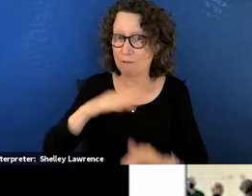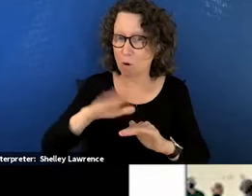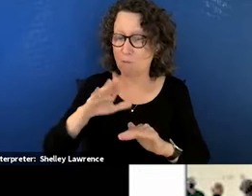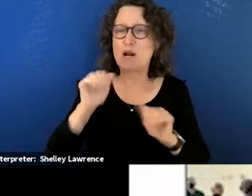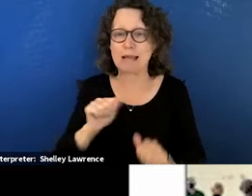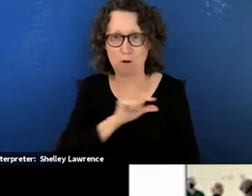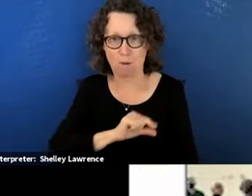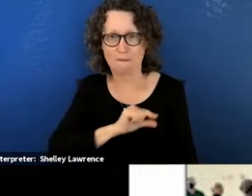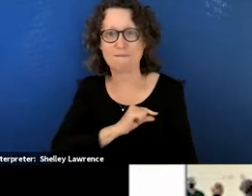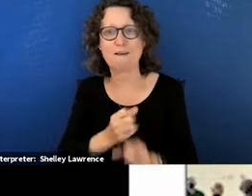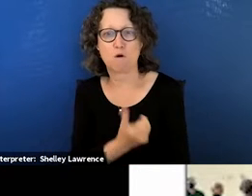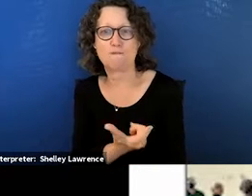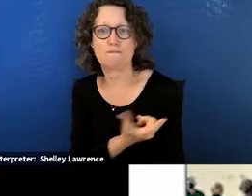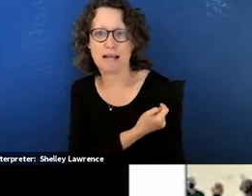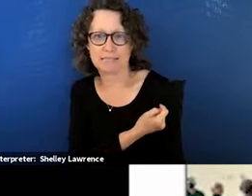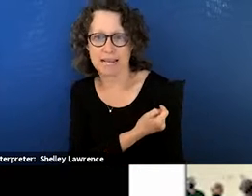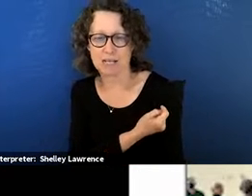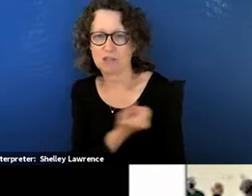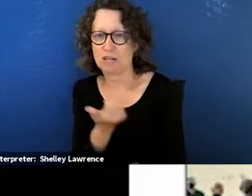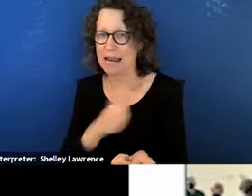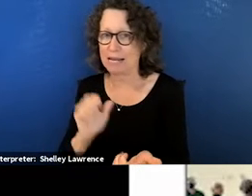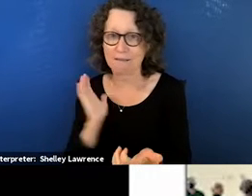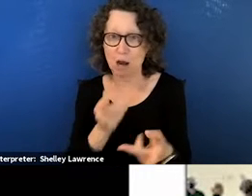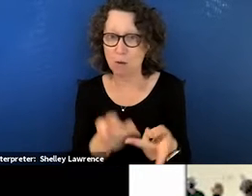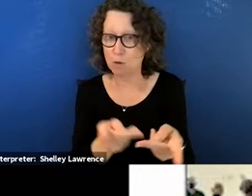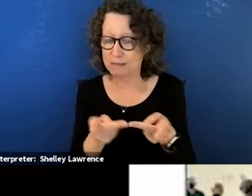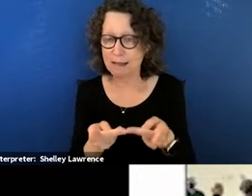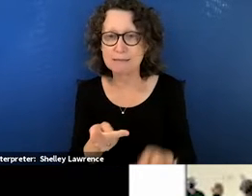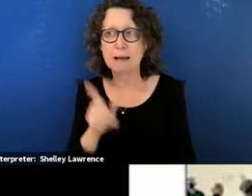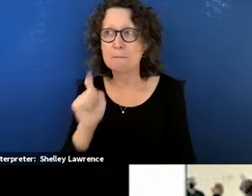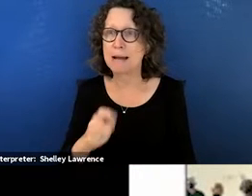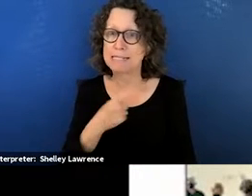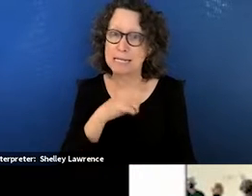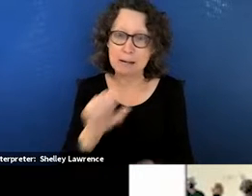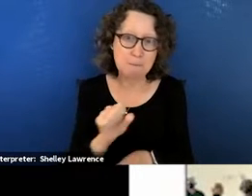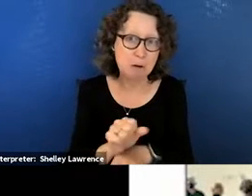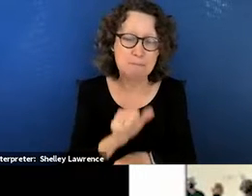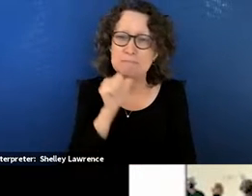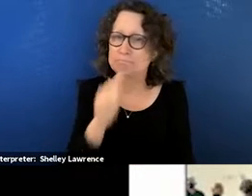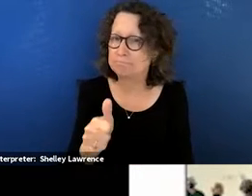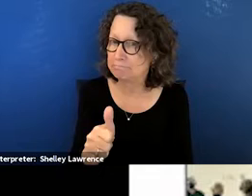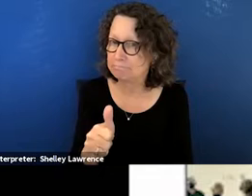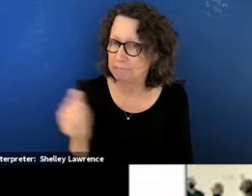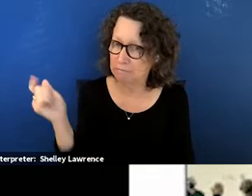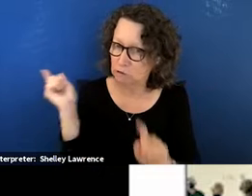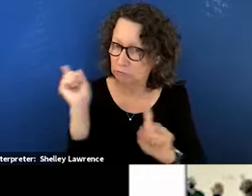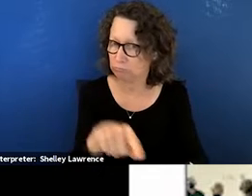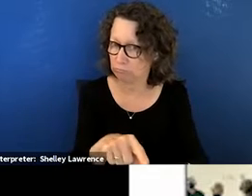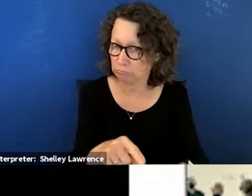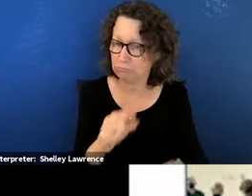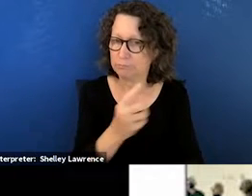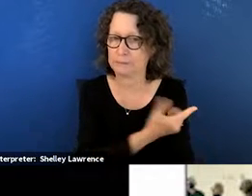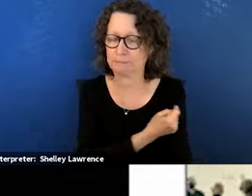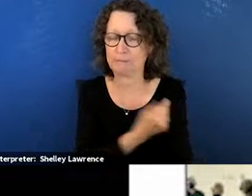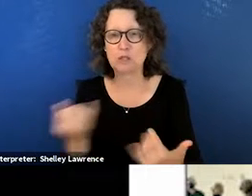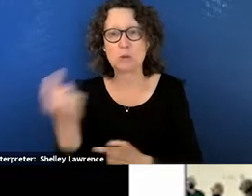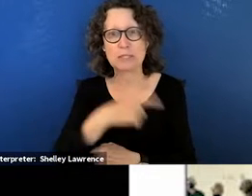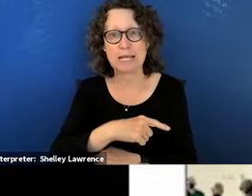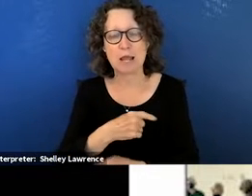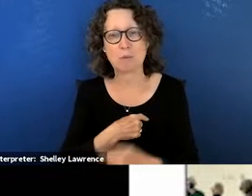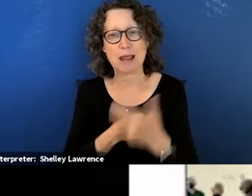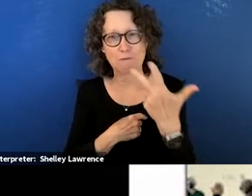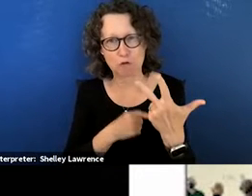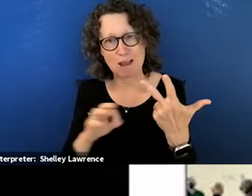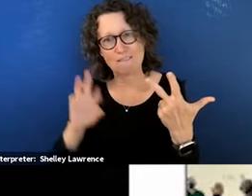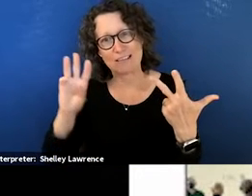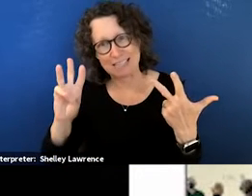cualquier persona mayor de 12 años es elegible para obtener una vacuna en cualquiera de las escuelas, no necesitan una cita y nosotros hemos